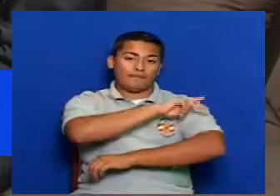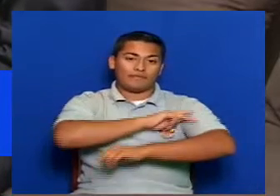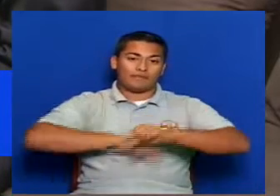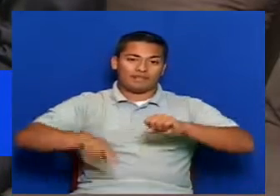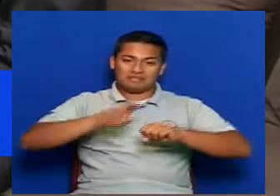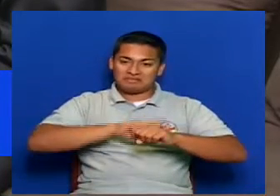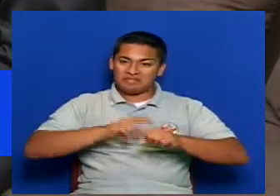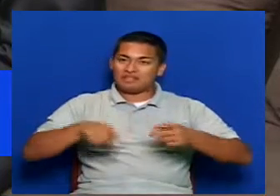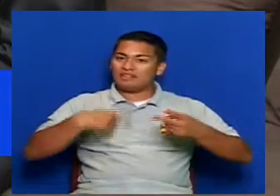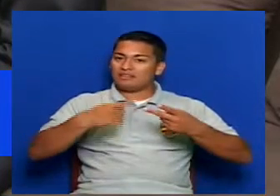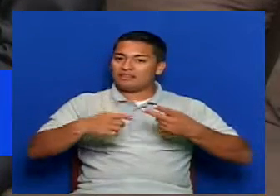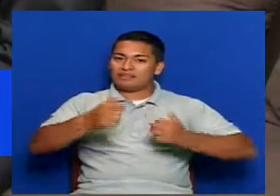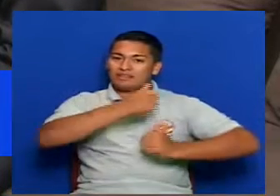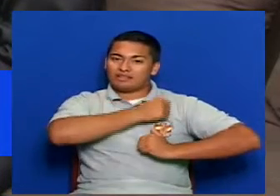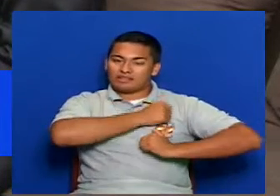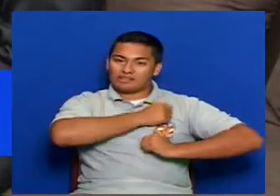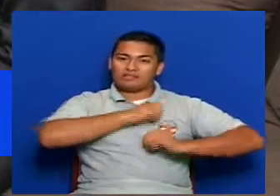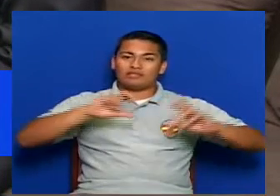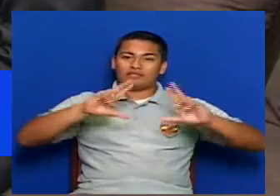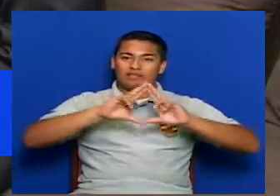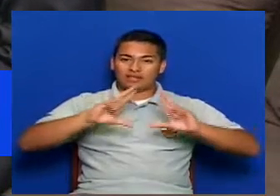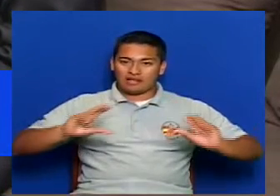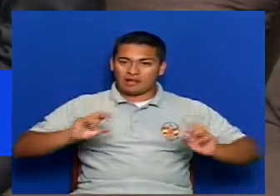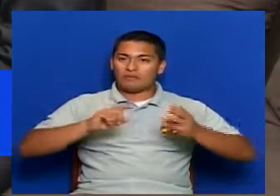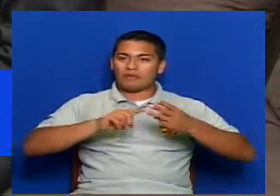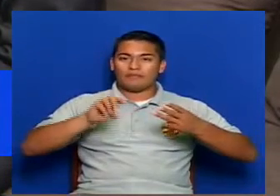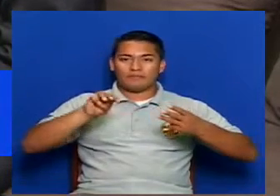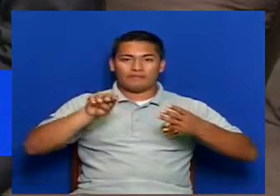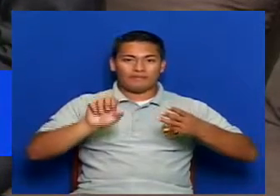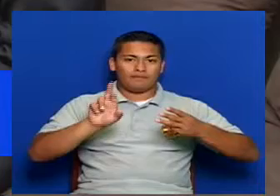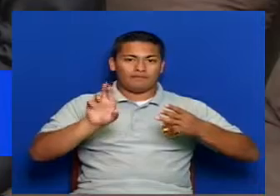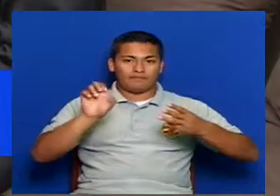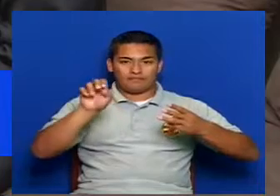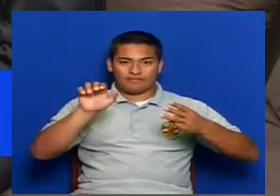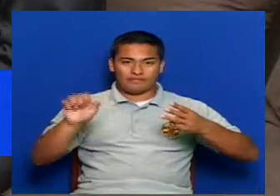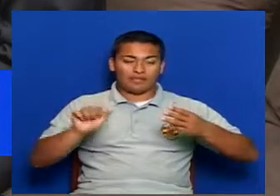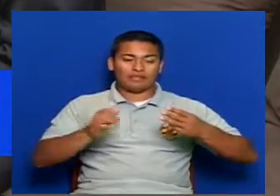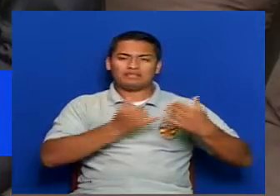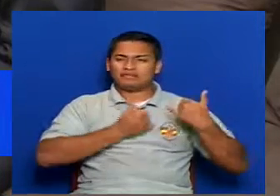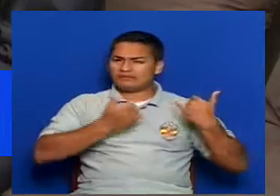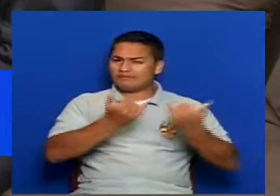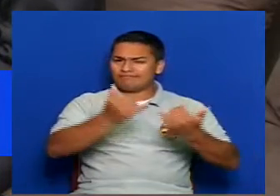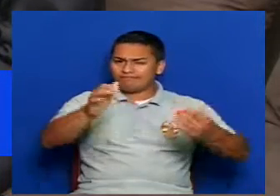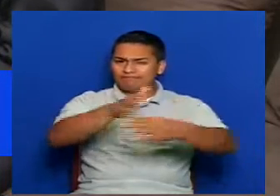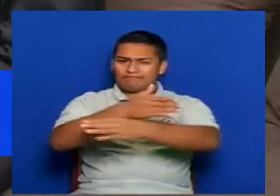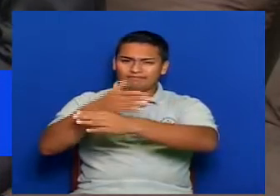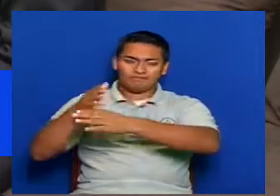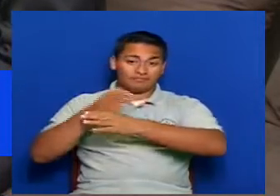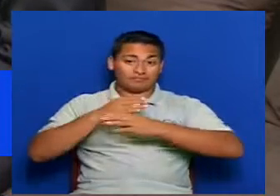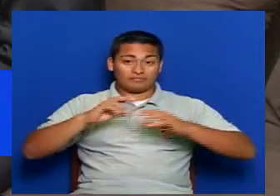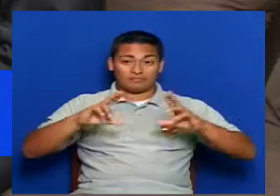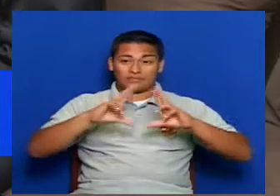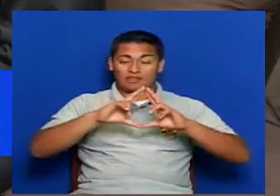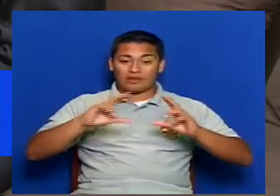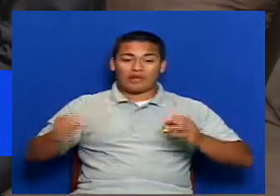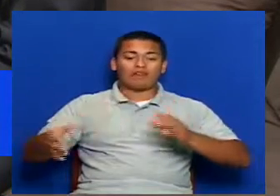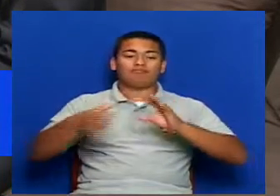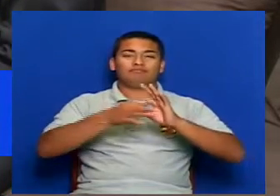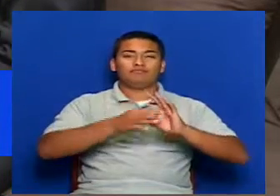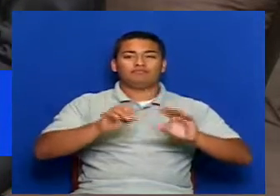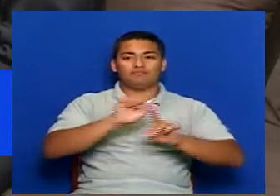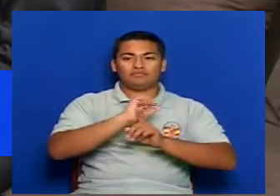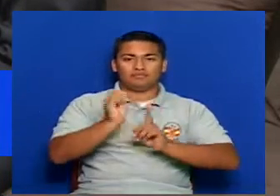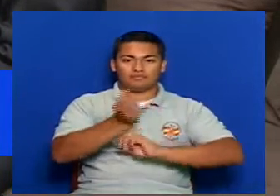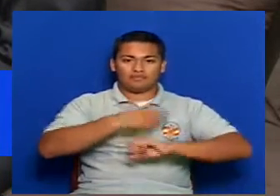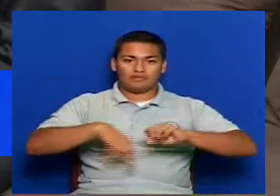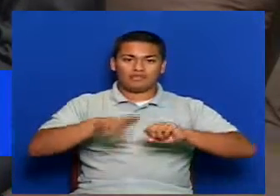y el ejército de nicaragua y las autoridades como el marena y otras instituciones del estado y la misma asamblea nacional a través de la comisión de